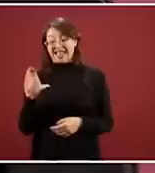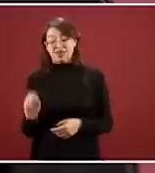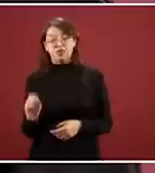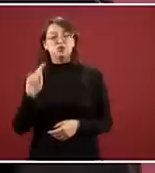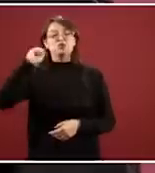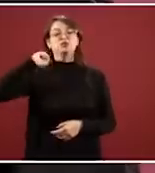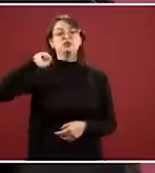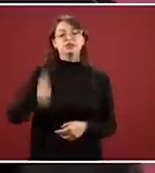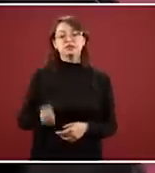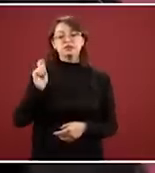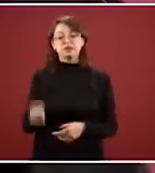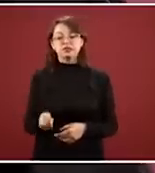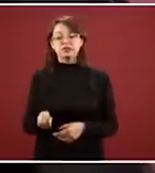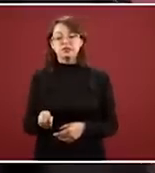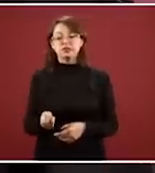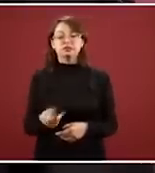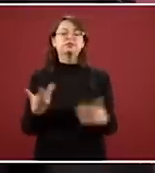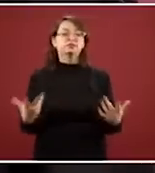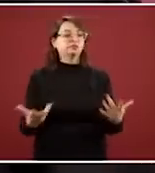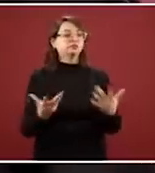que todas las iglesias tienen